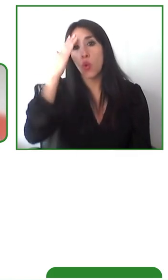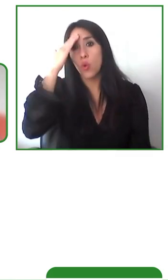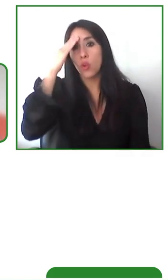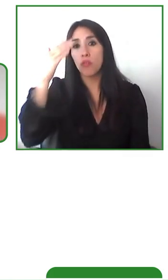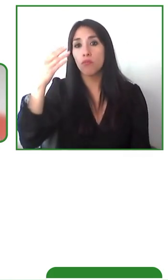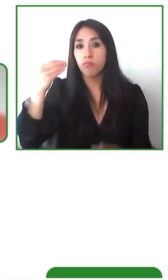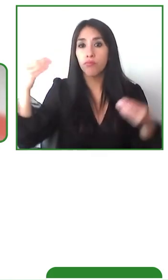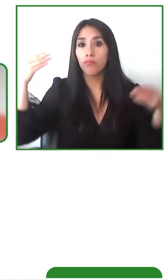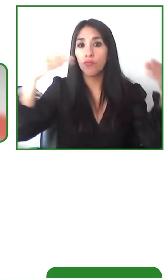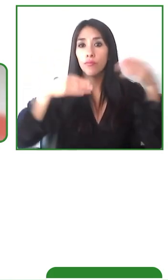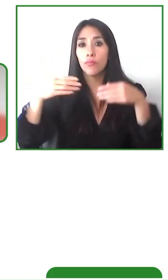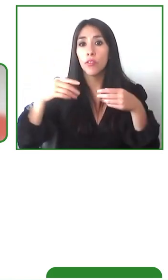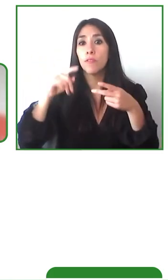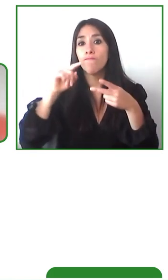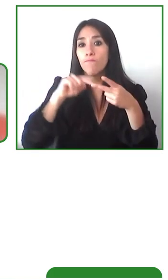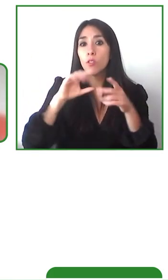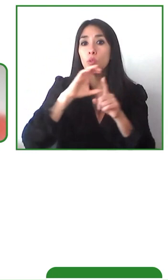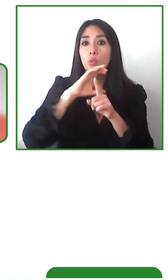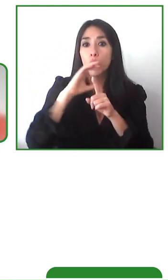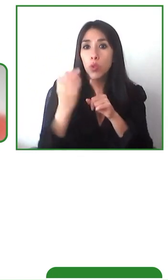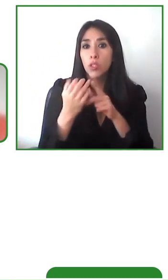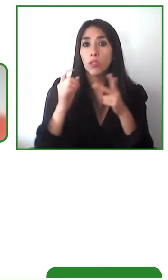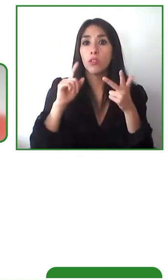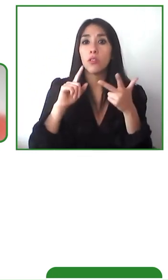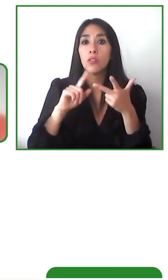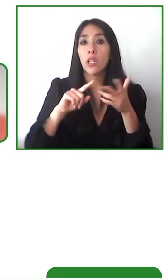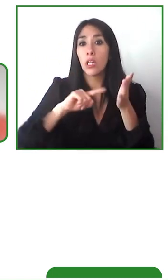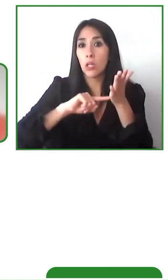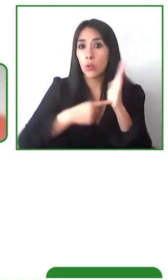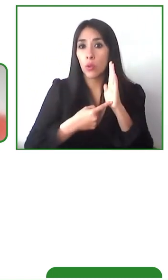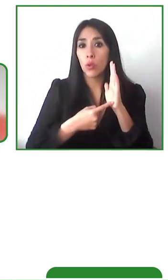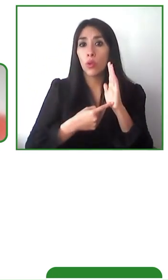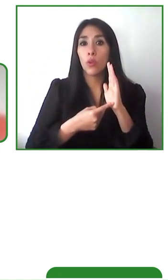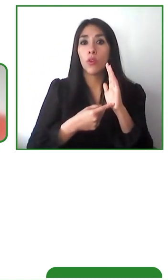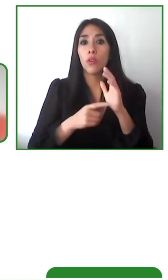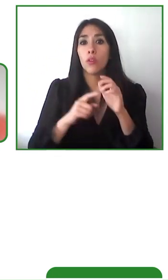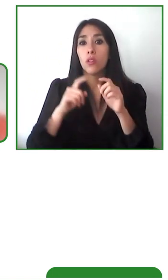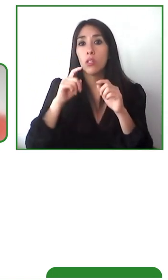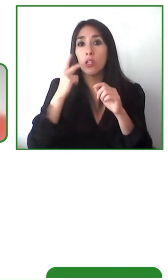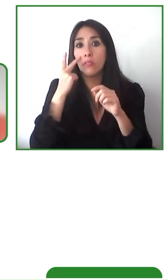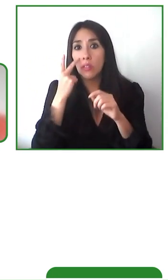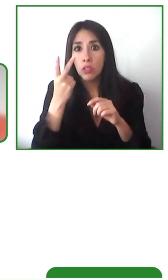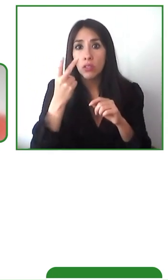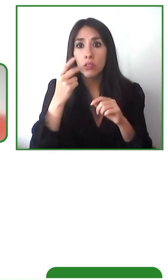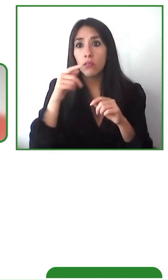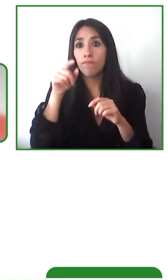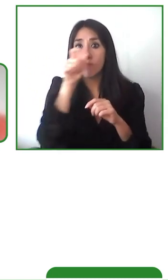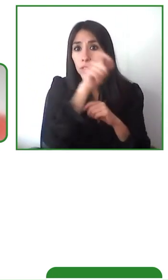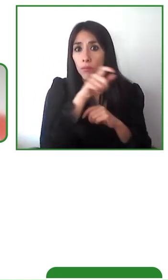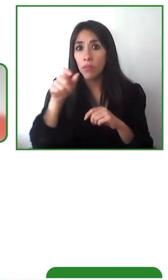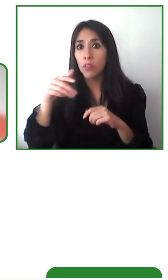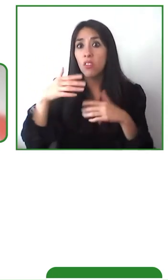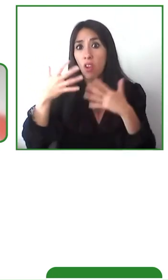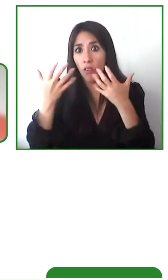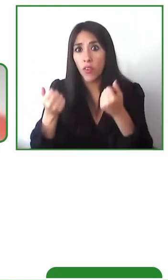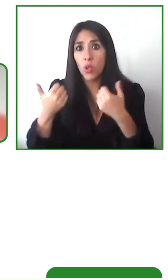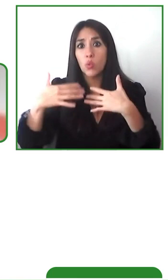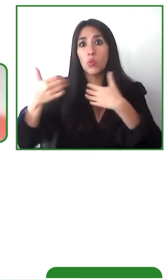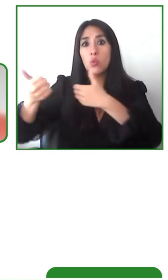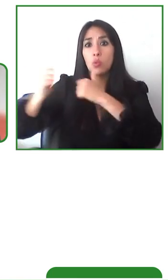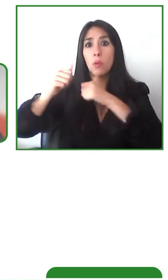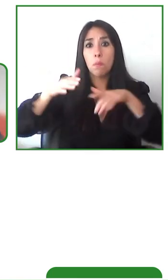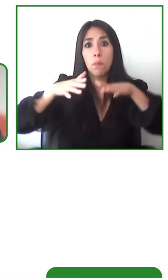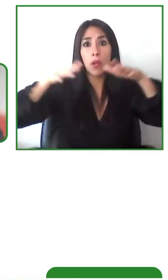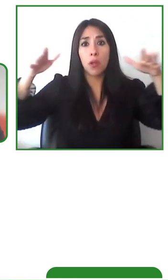pero lo que escuchamos de todos es de que hay retos, son grandes y en cierto punto cuando hace el